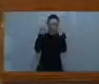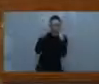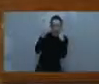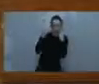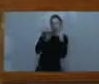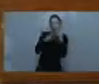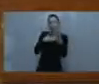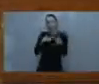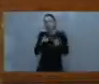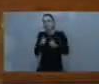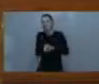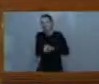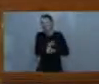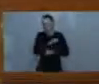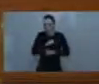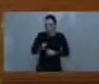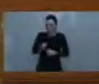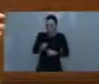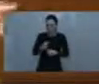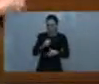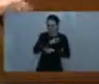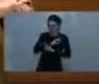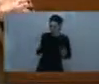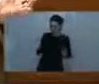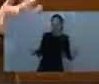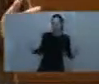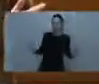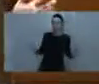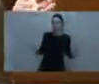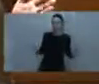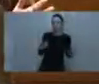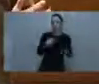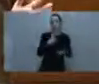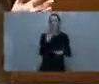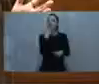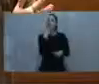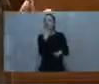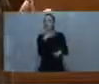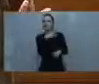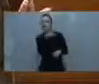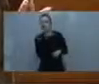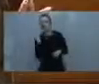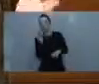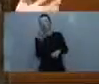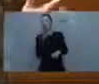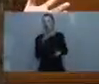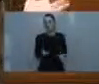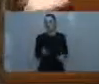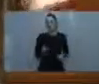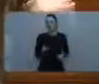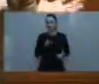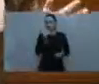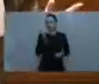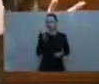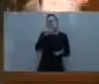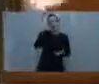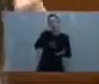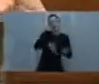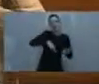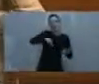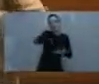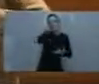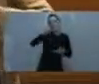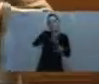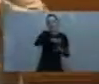tampoco. Yo tampoco. Los concibo desde el interés general de los asturianos. Sea yo más simpática,